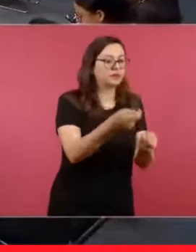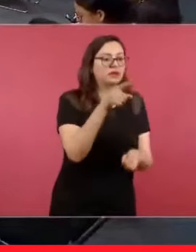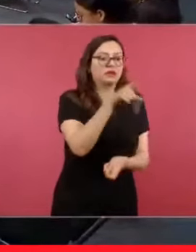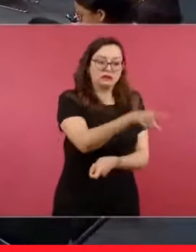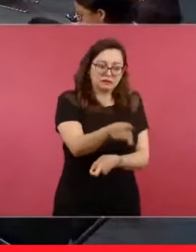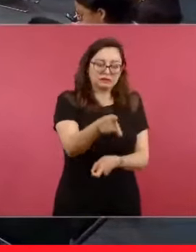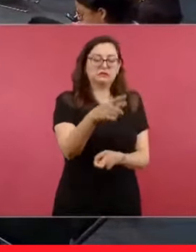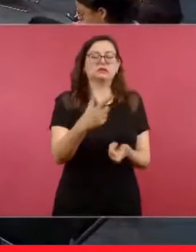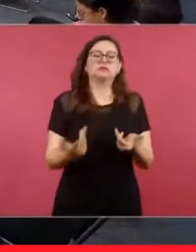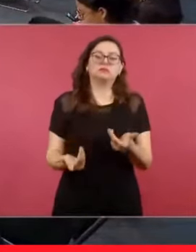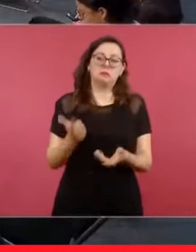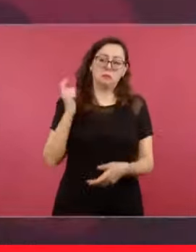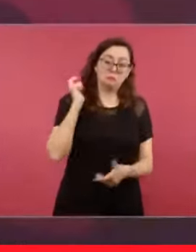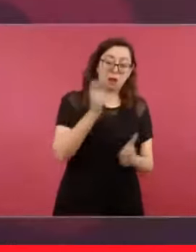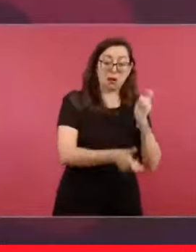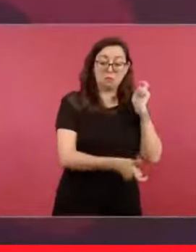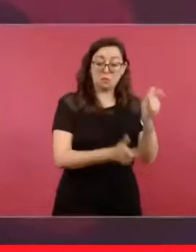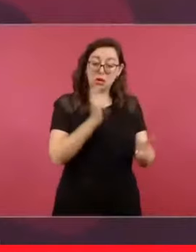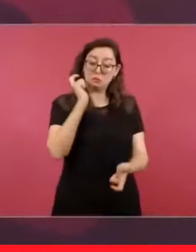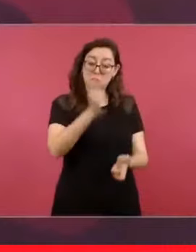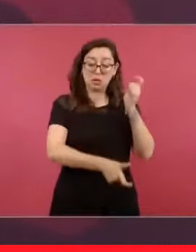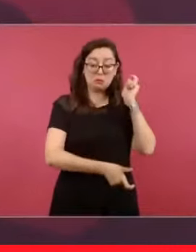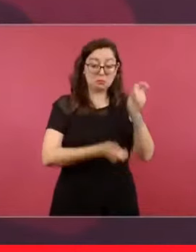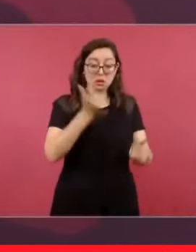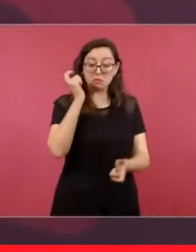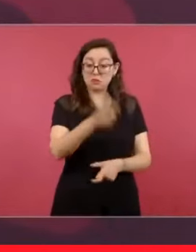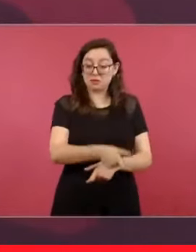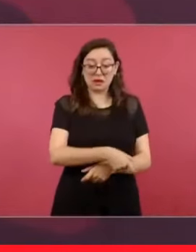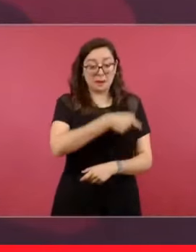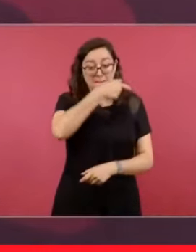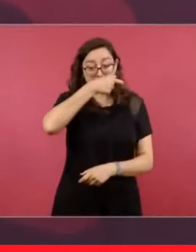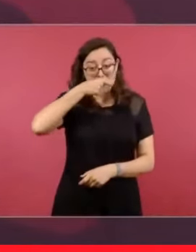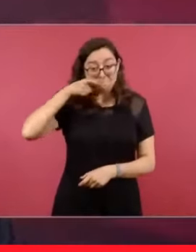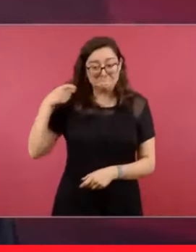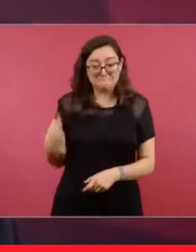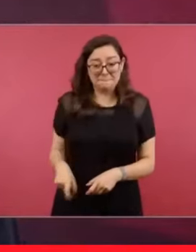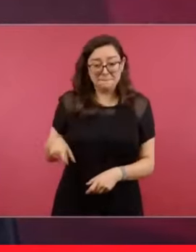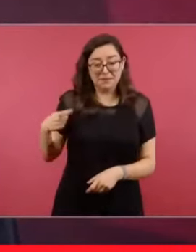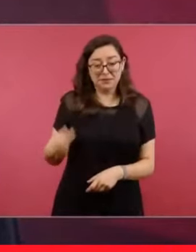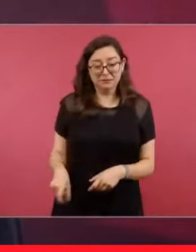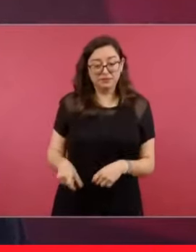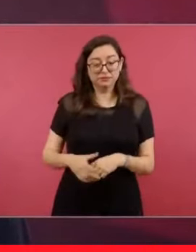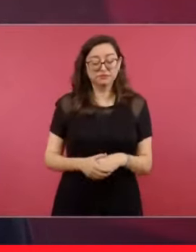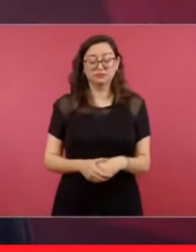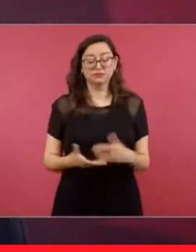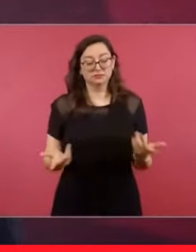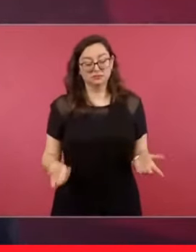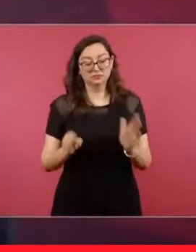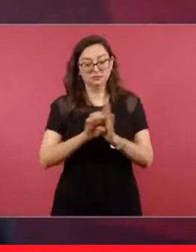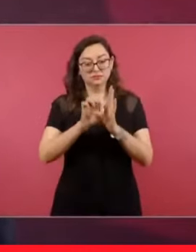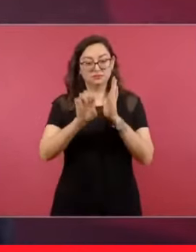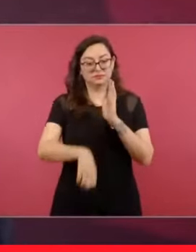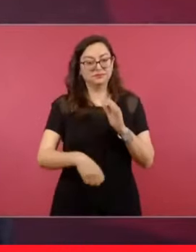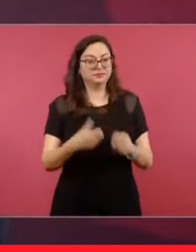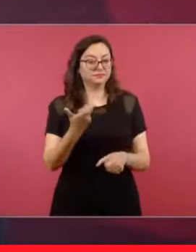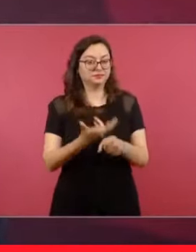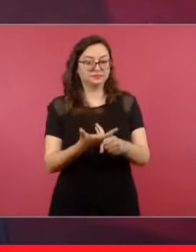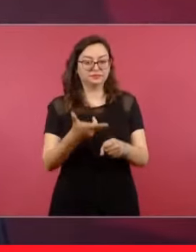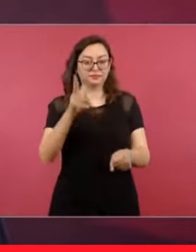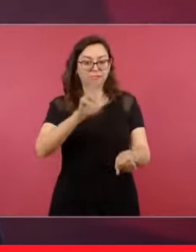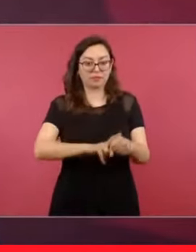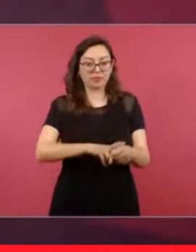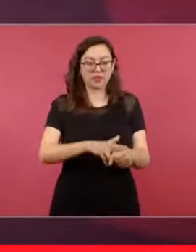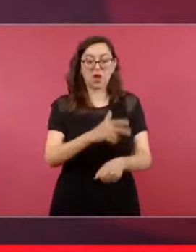hospitales por 9 hospitales 160.000 millones de pesos